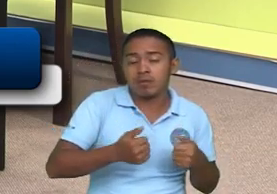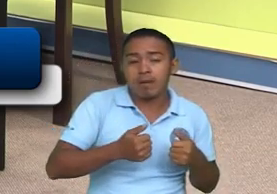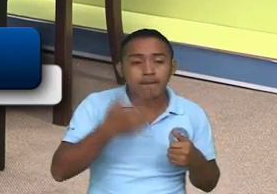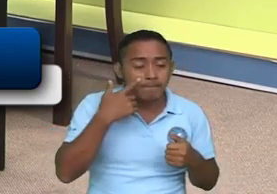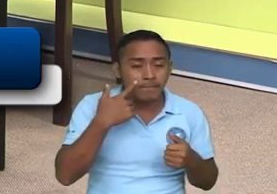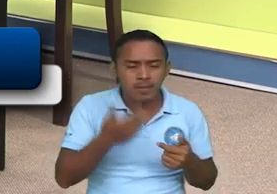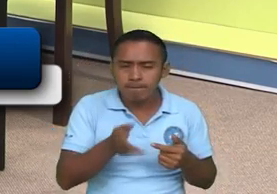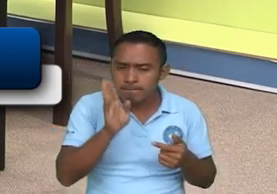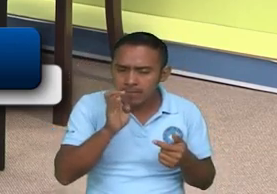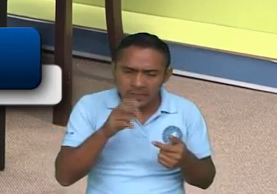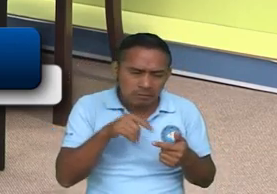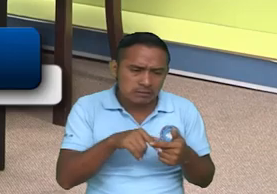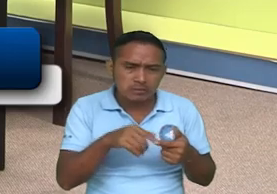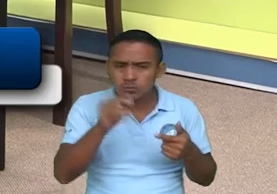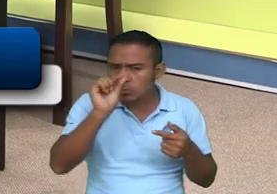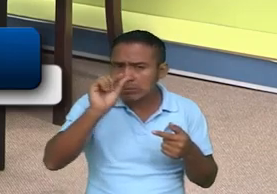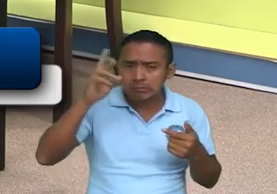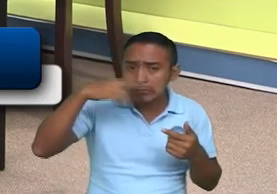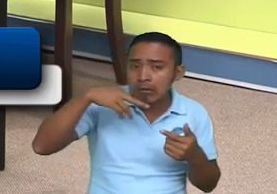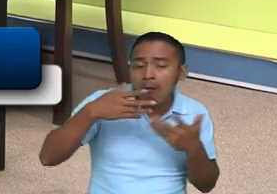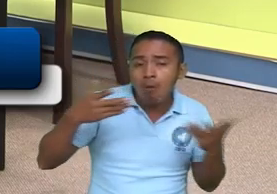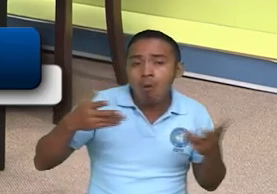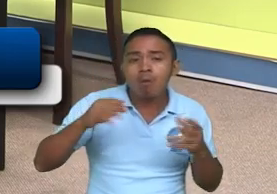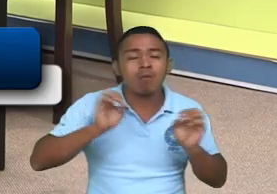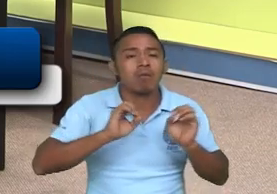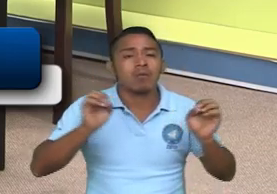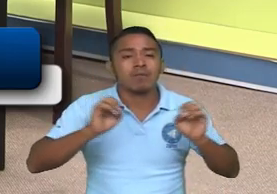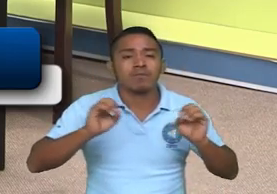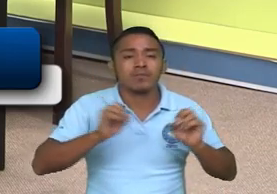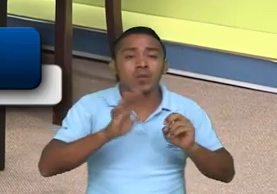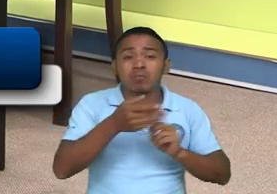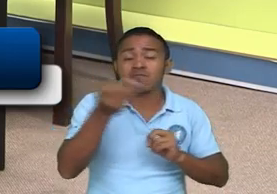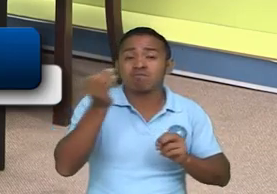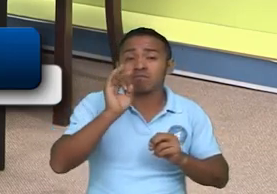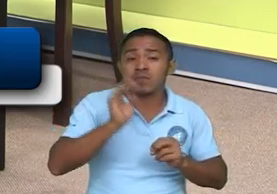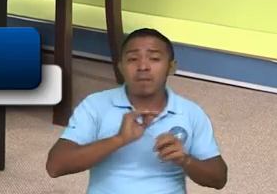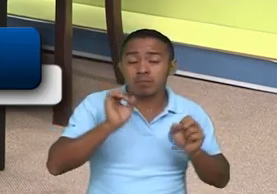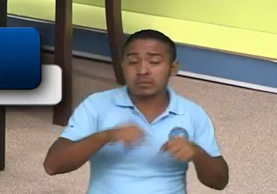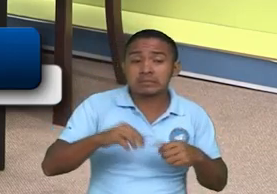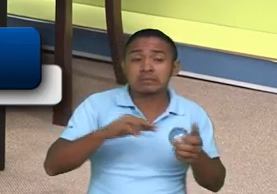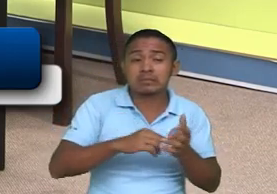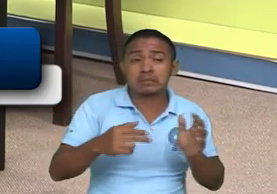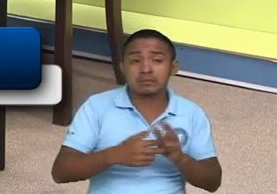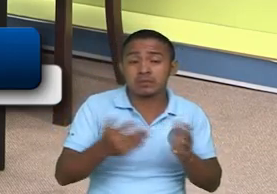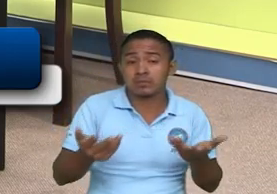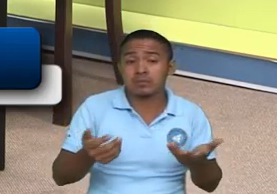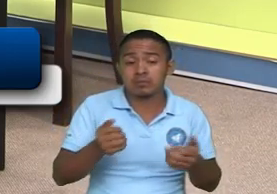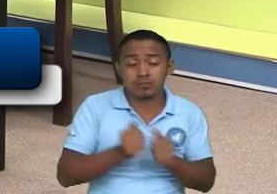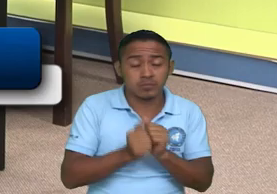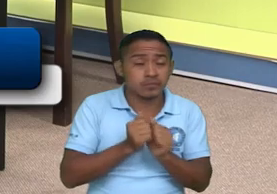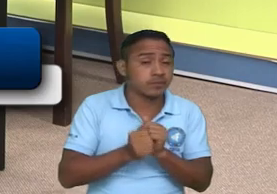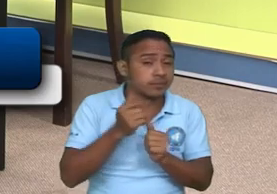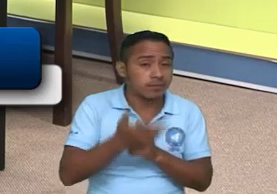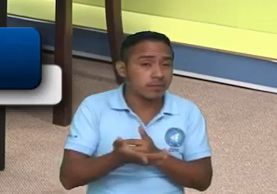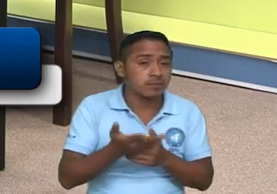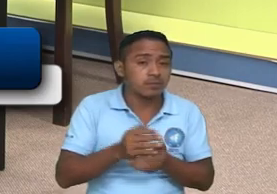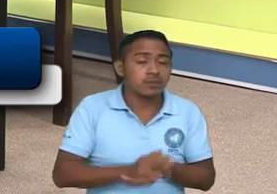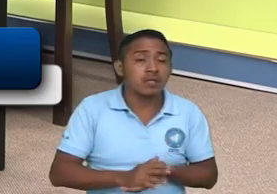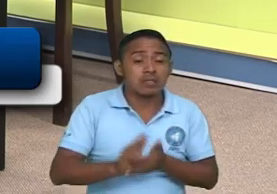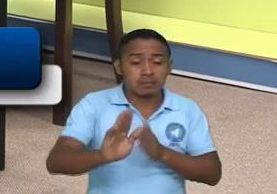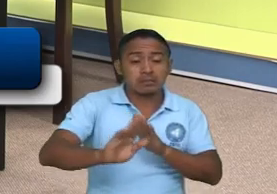acerca de que si hay de que si su bebé tiene mayores factores de riesgo, cuáles son los cuidados específicos que tiene que tener con este bebé y cuándo tiene que